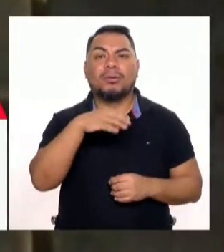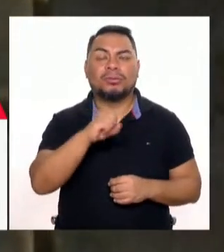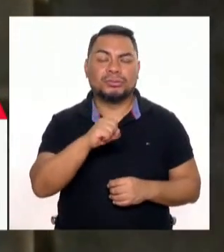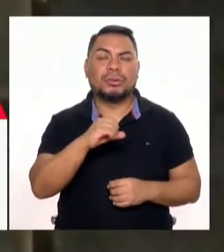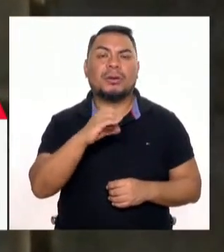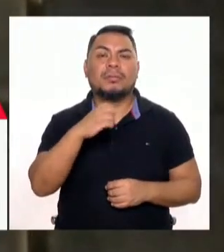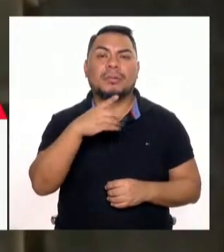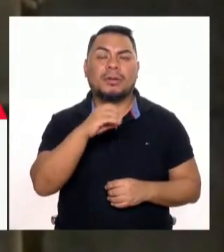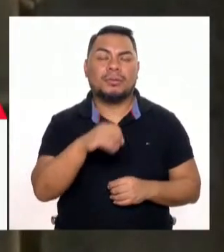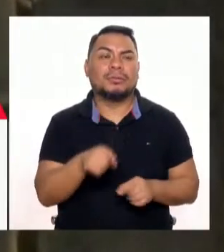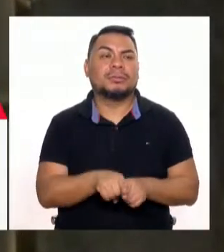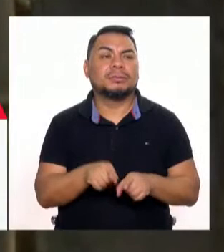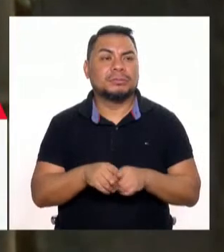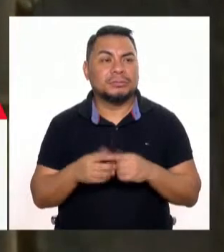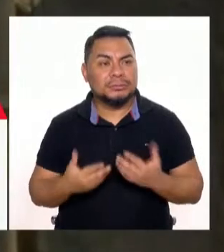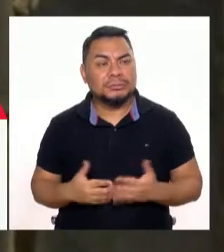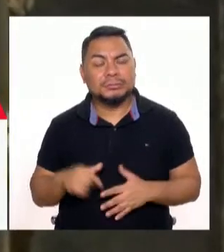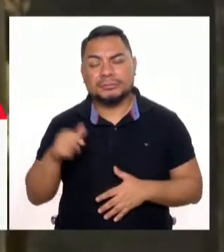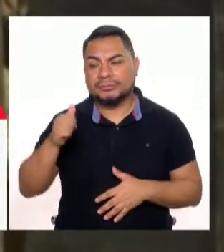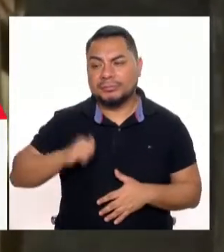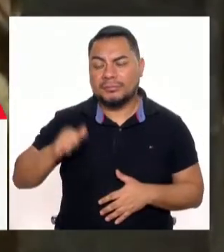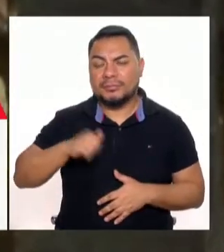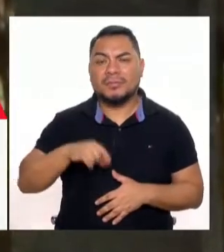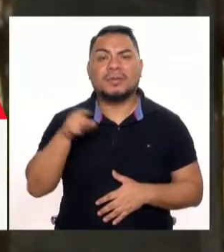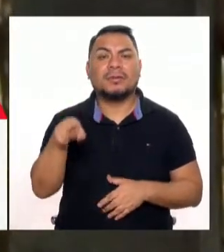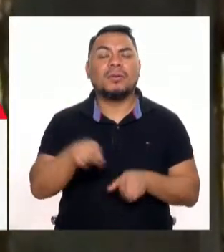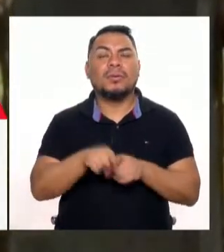nuestra nuestra alcalde